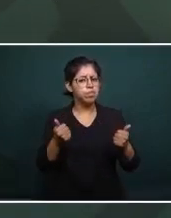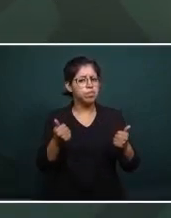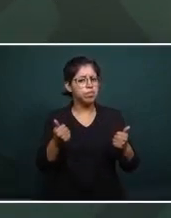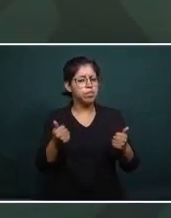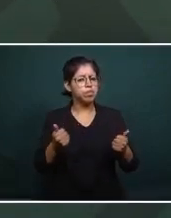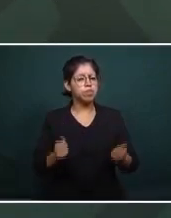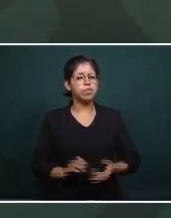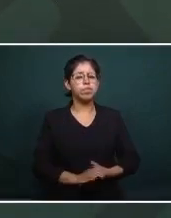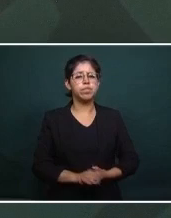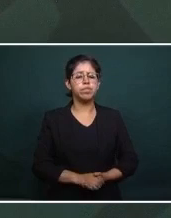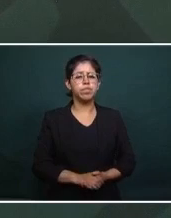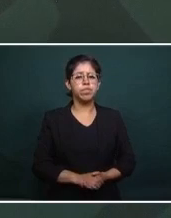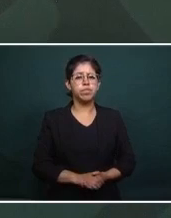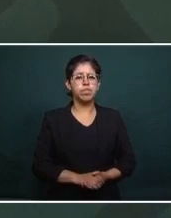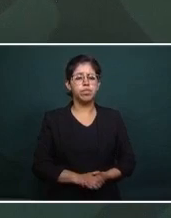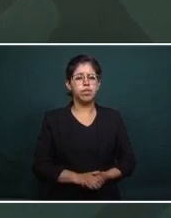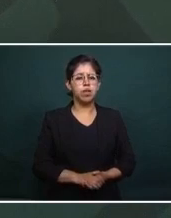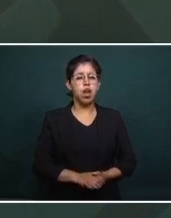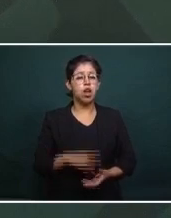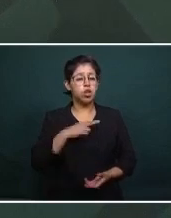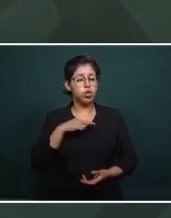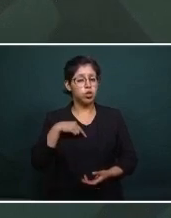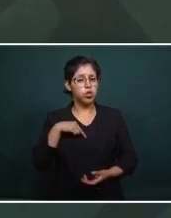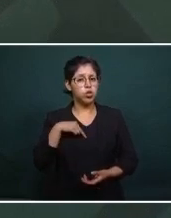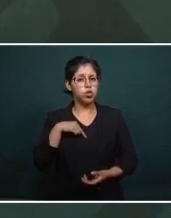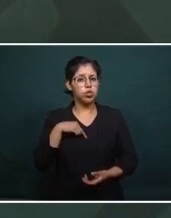tendríamos que decir